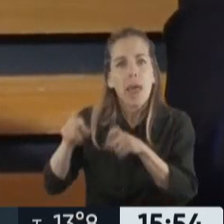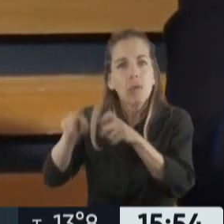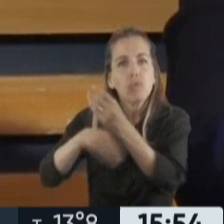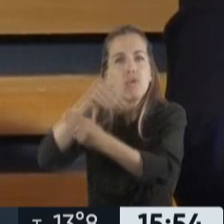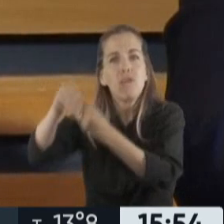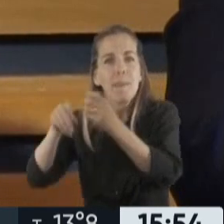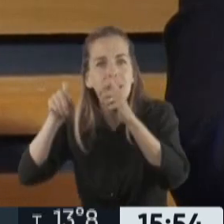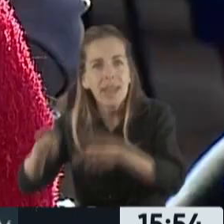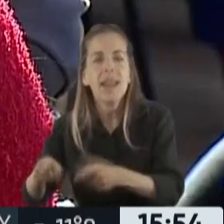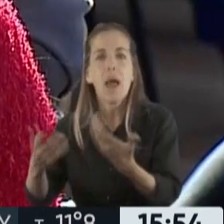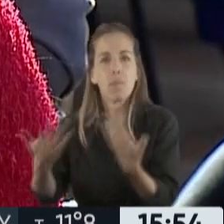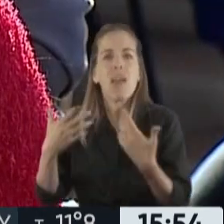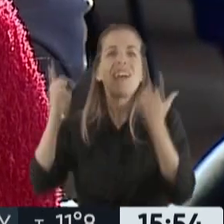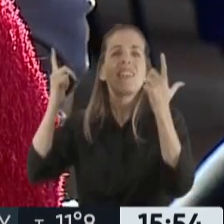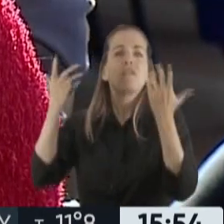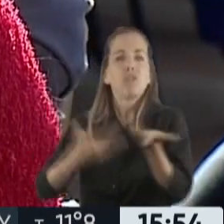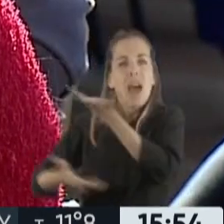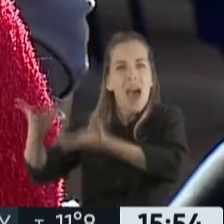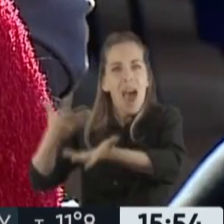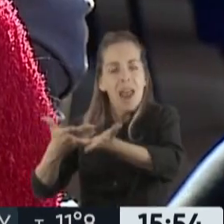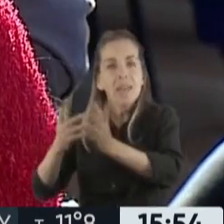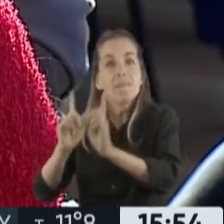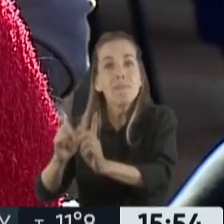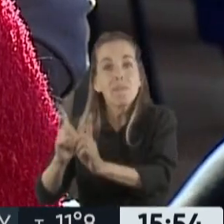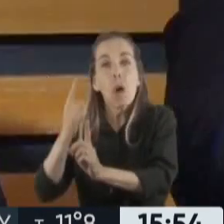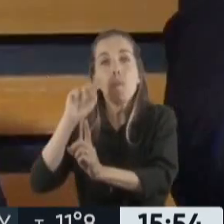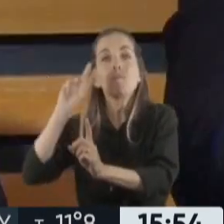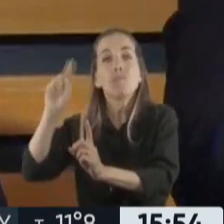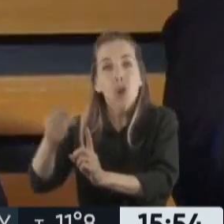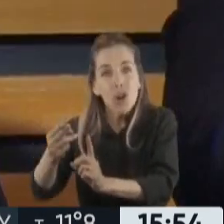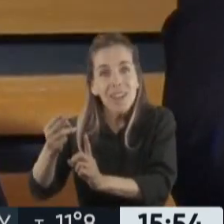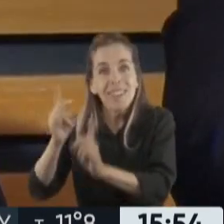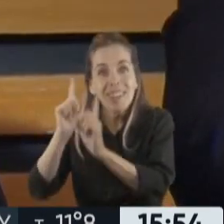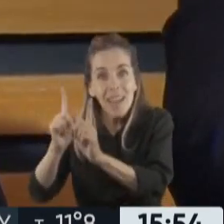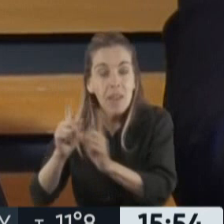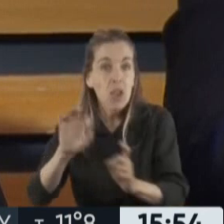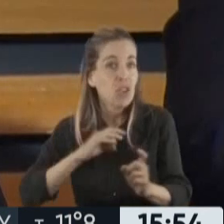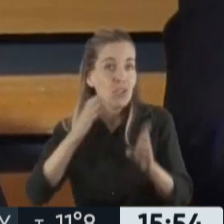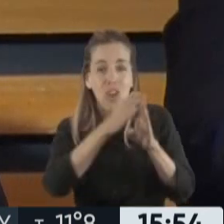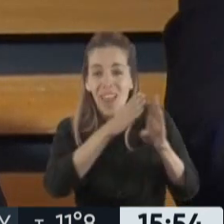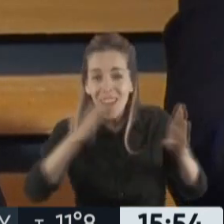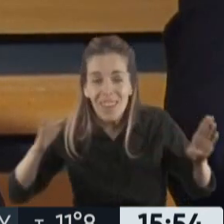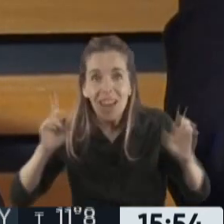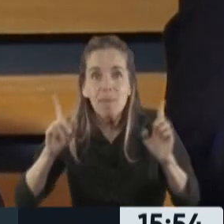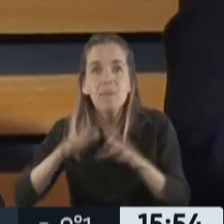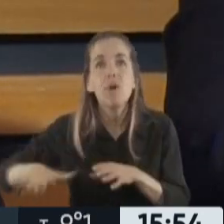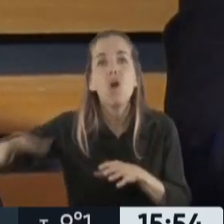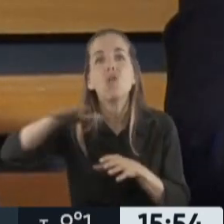familia, pueda disfrutar de la vida y pueda morirse después de haber vivido feliz en el mismo lugar donde